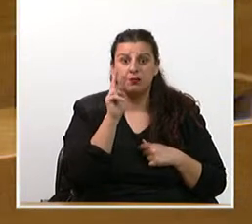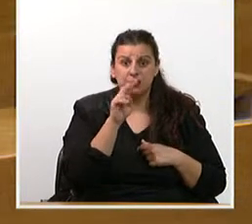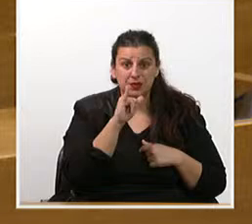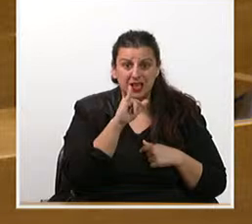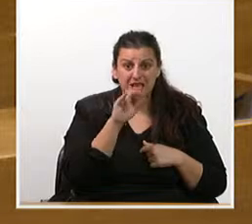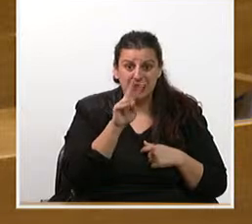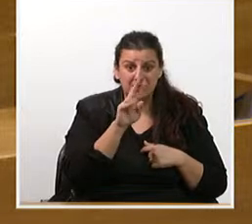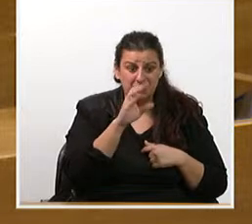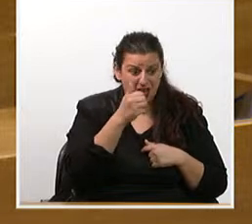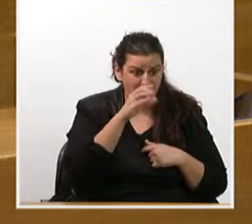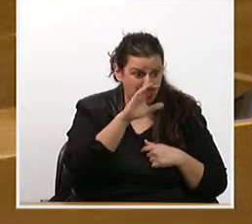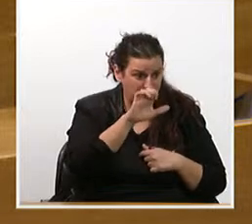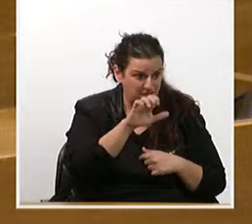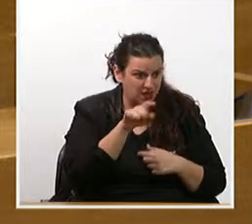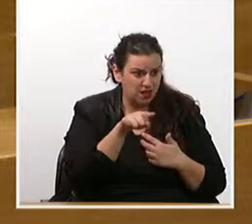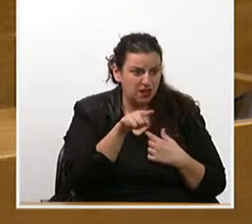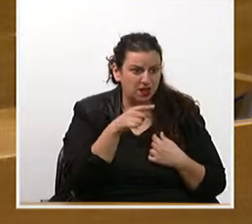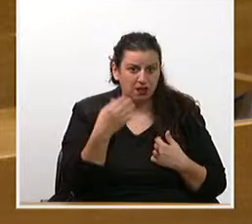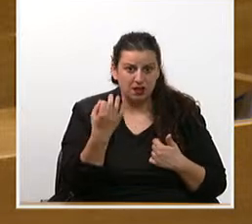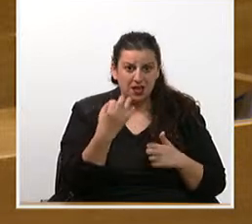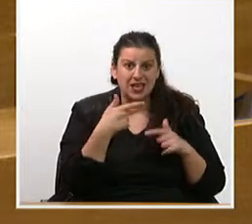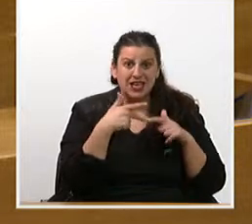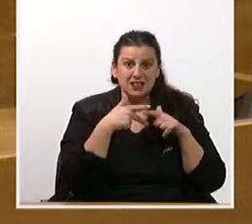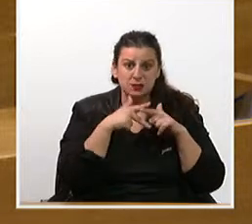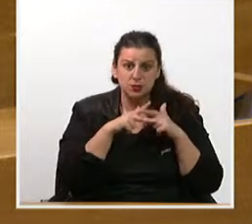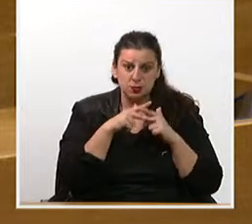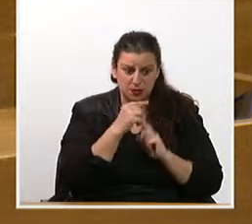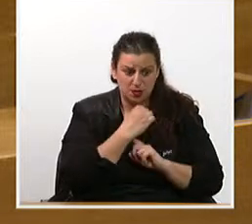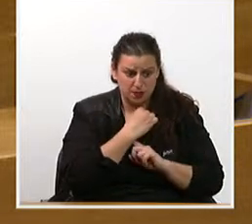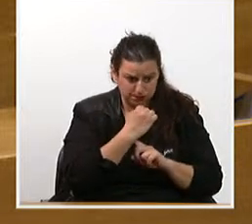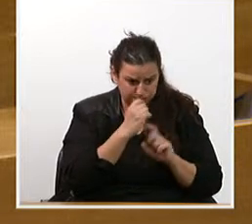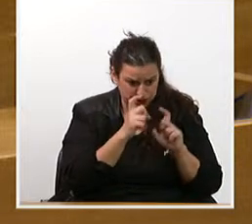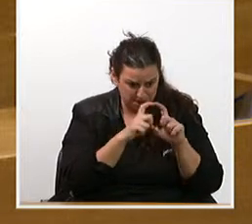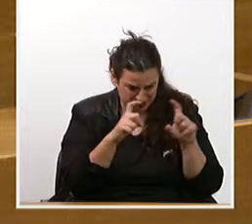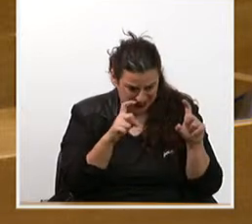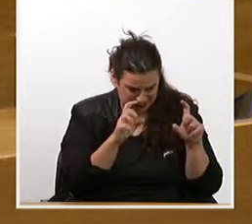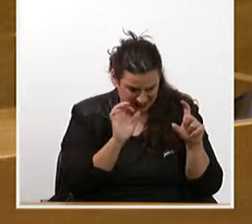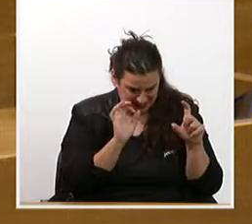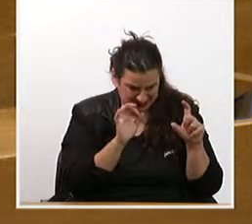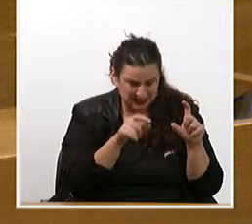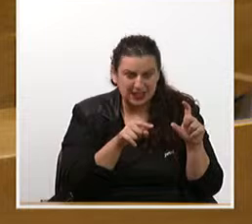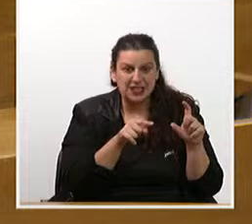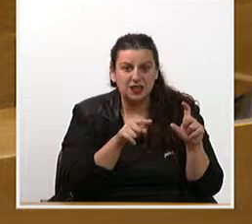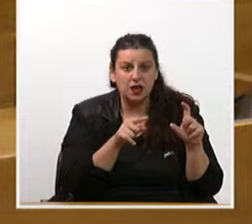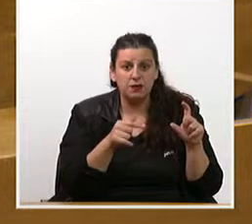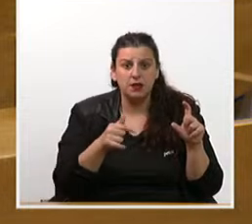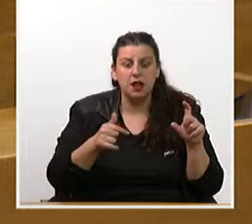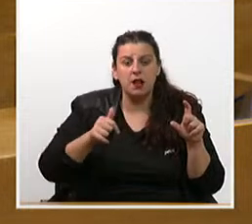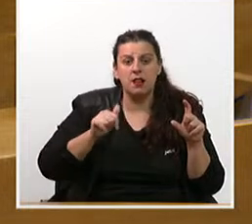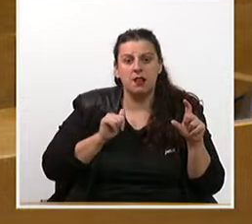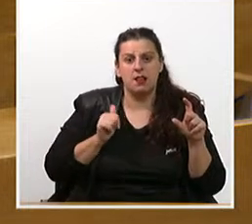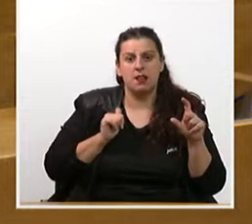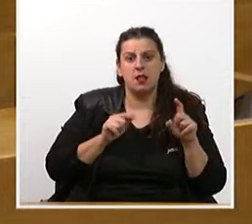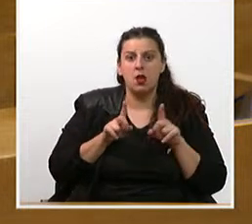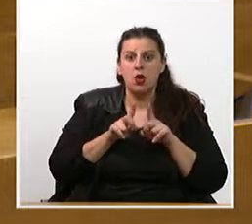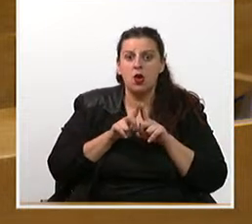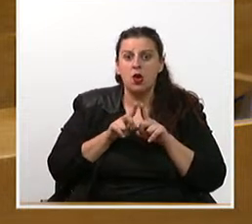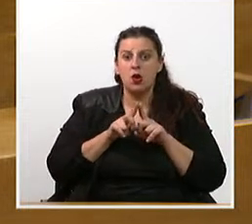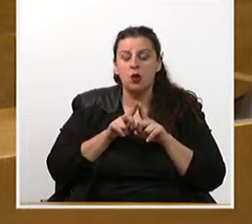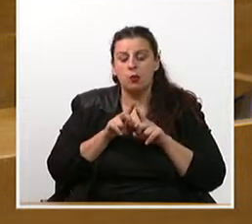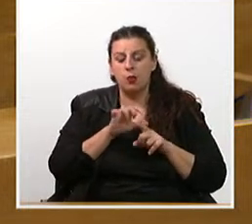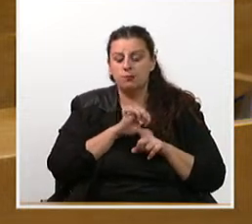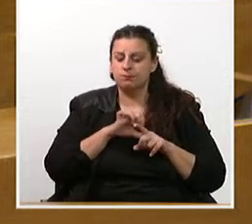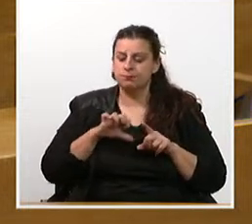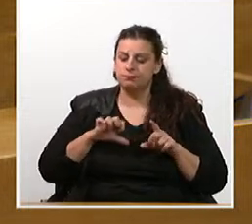que teniendo que ser el instrumento de apoyo a las empresas se ha utilizado se utiliz como un Coto privado de